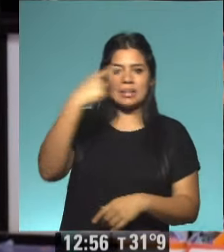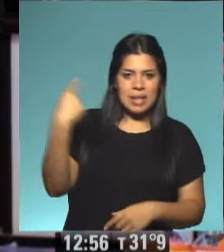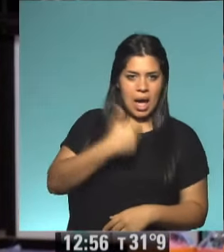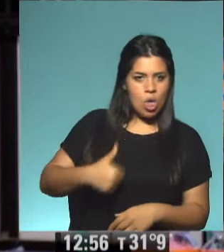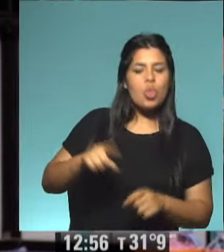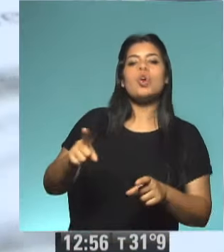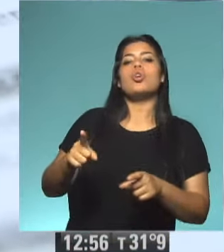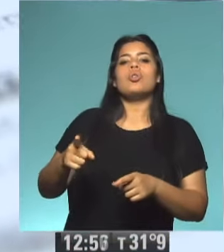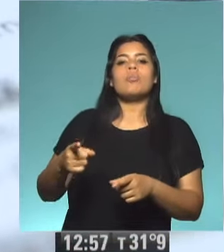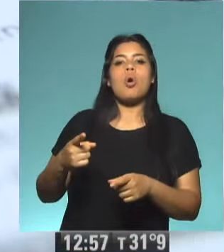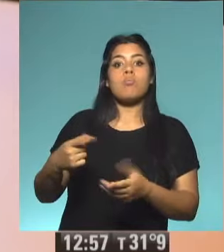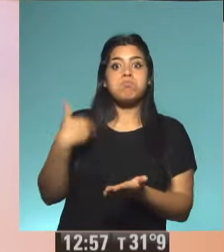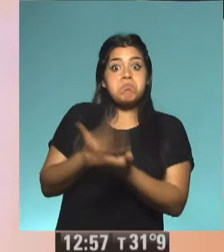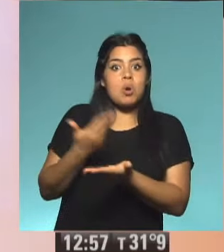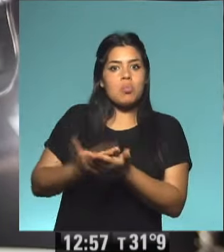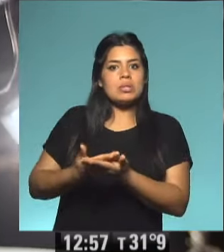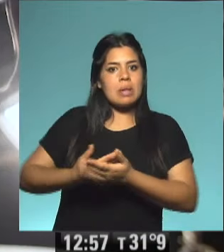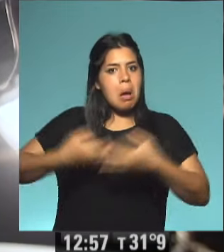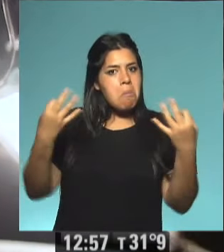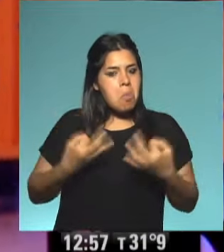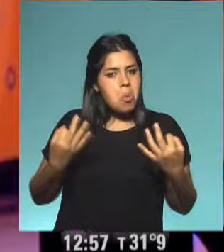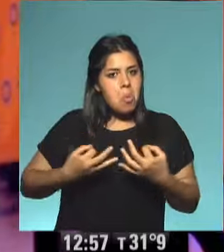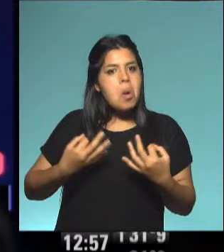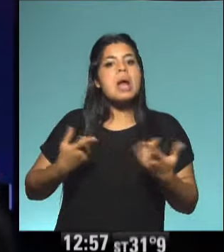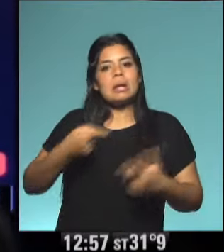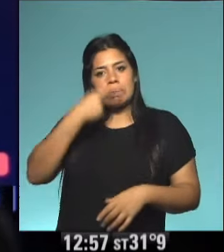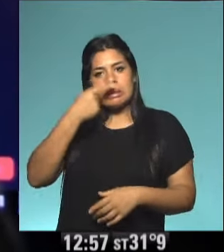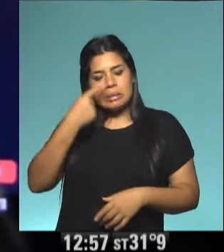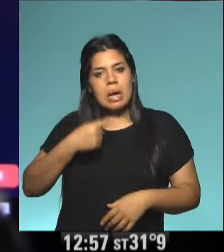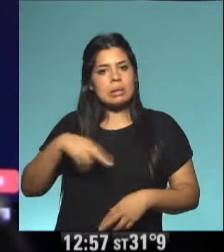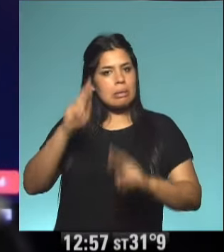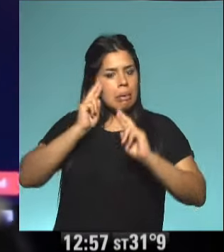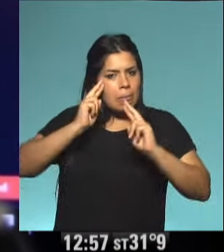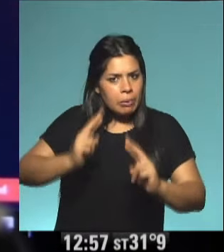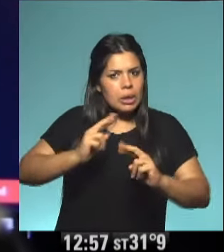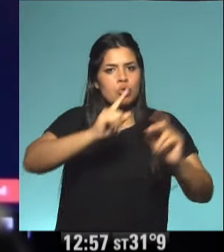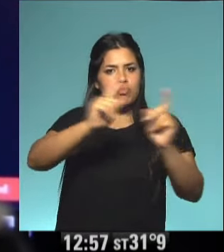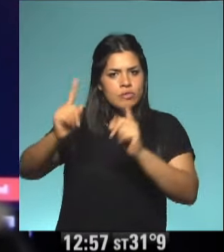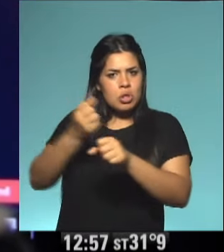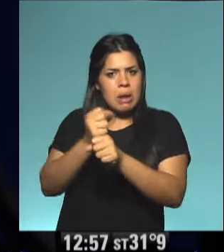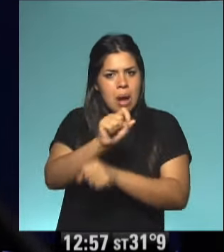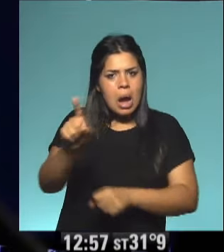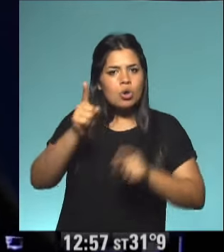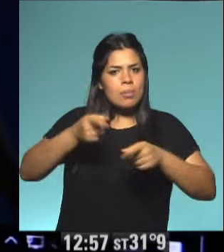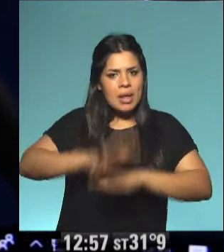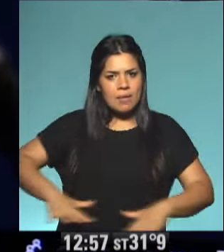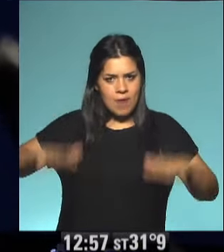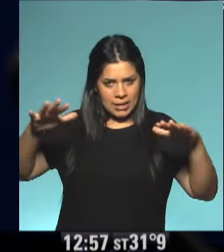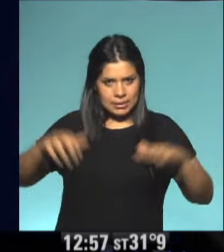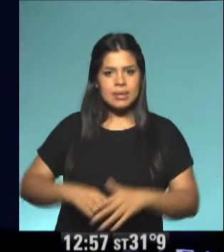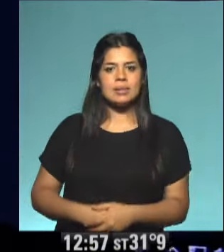respuesta creativa, inédita, respetuosa de la escuela, de los maestros y las maestras y de las infancias.